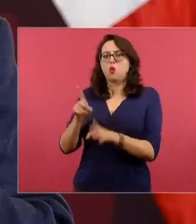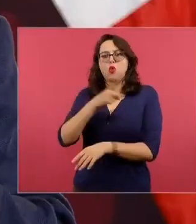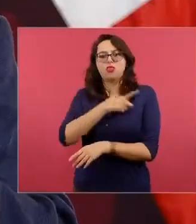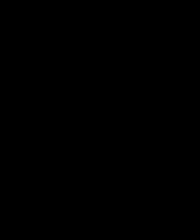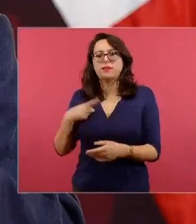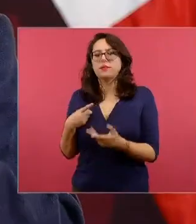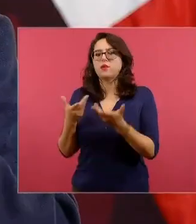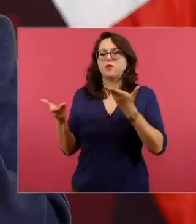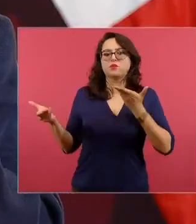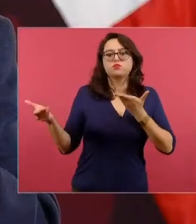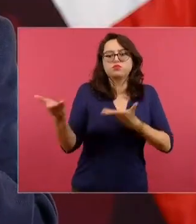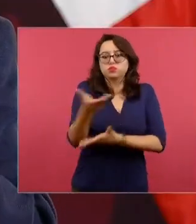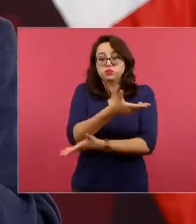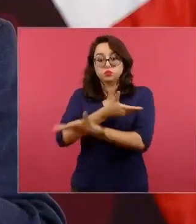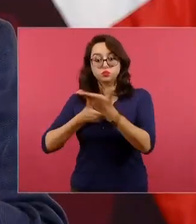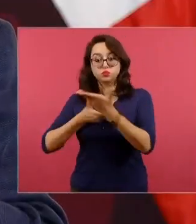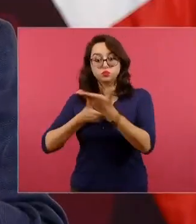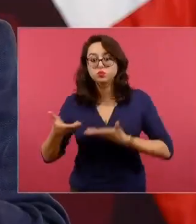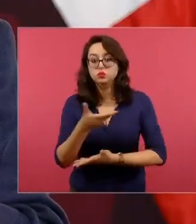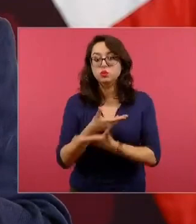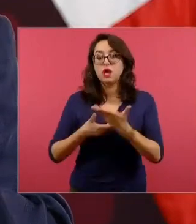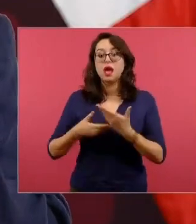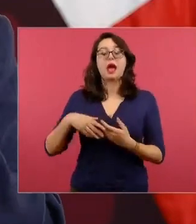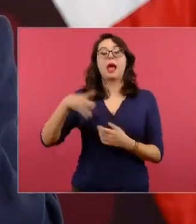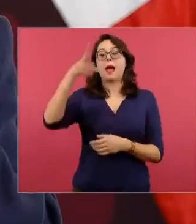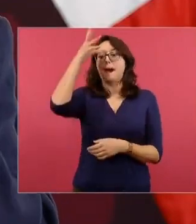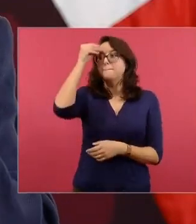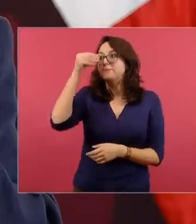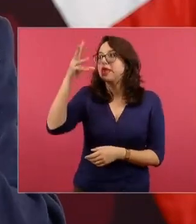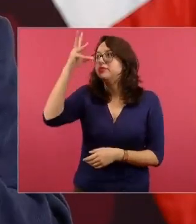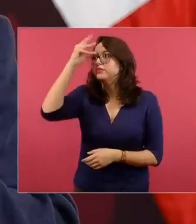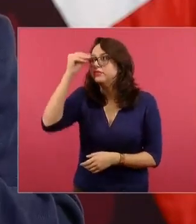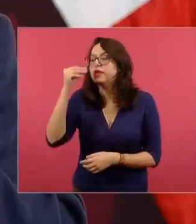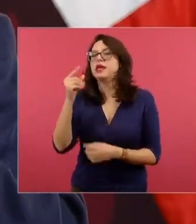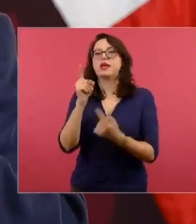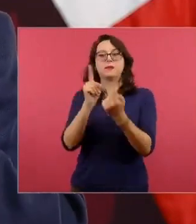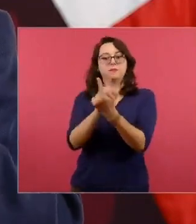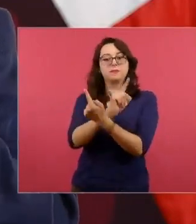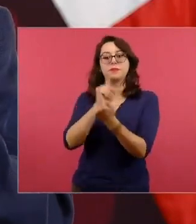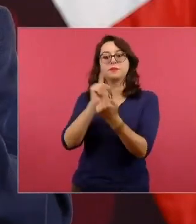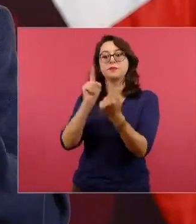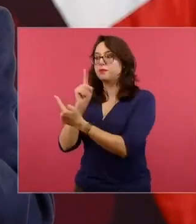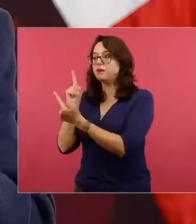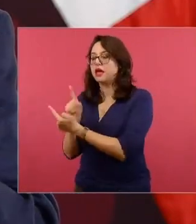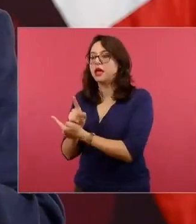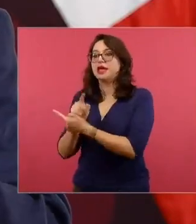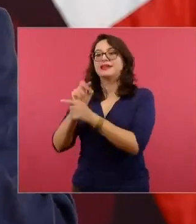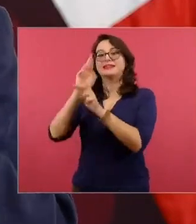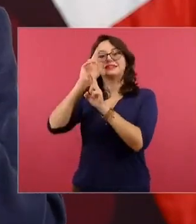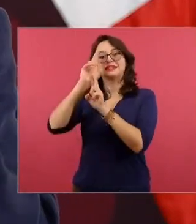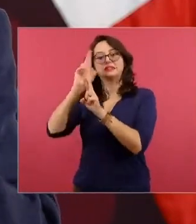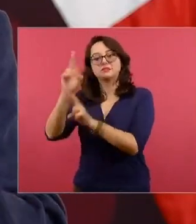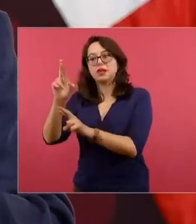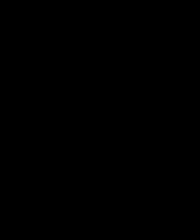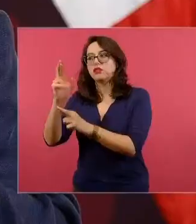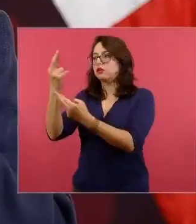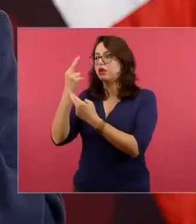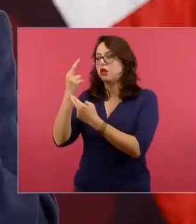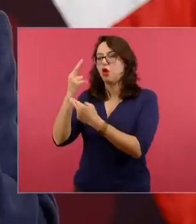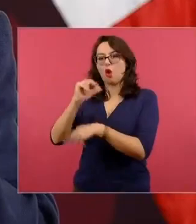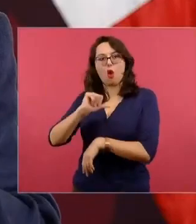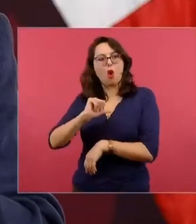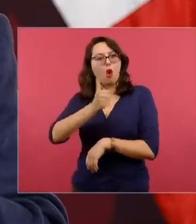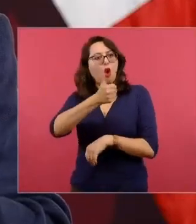demás y tiene que saber aprender de los demás y tiene también que aprender a respetar la cultura y